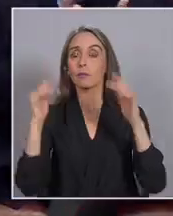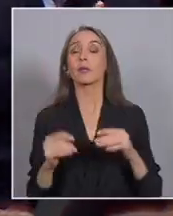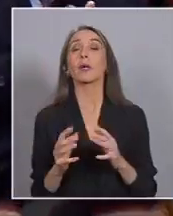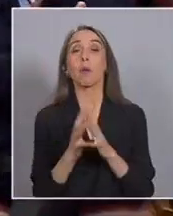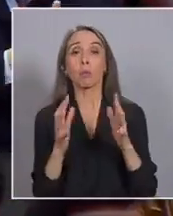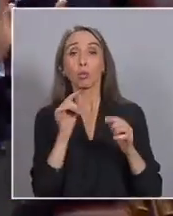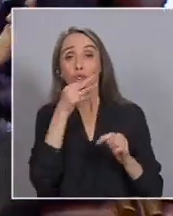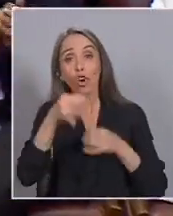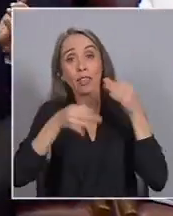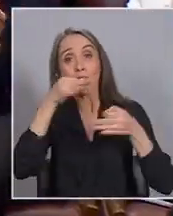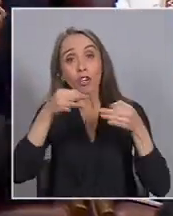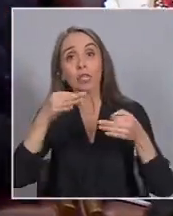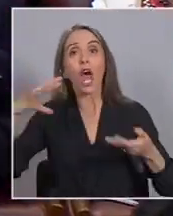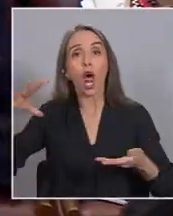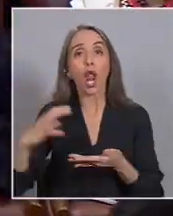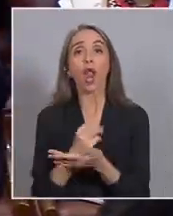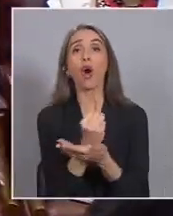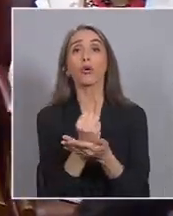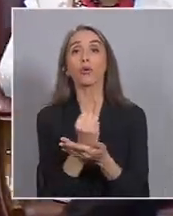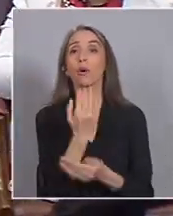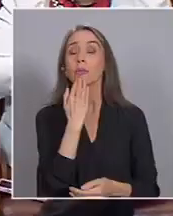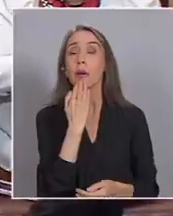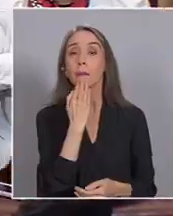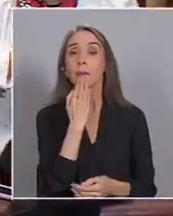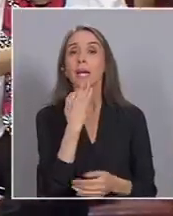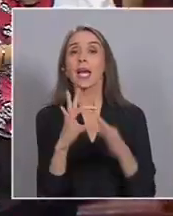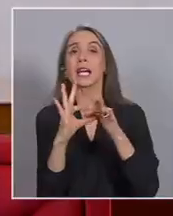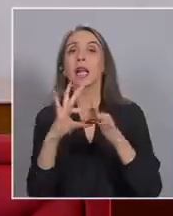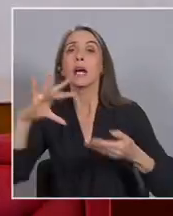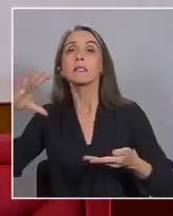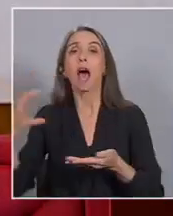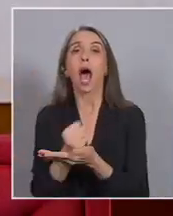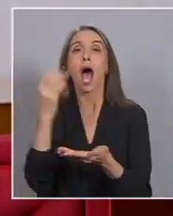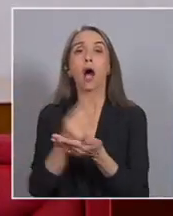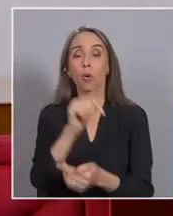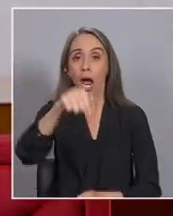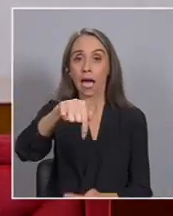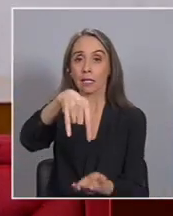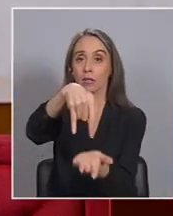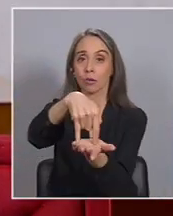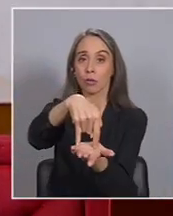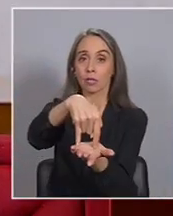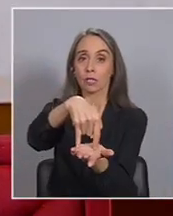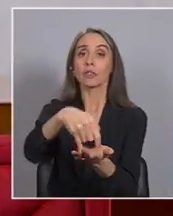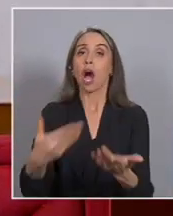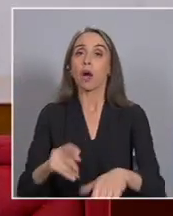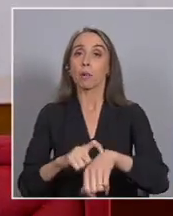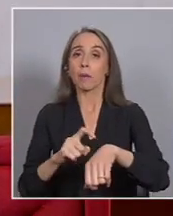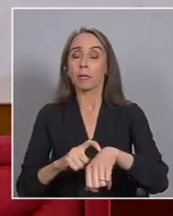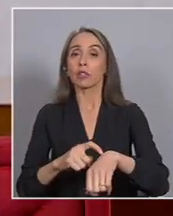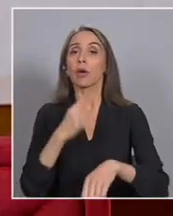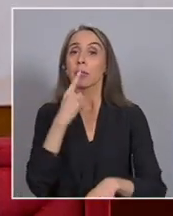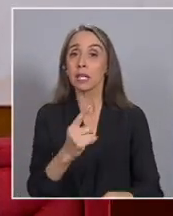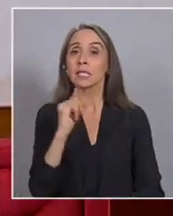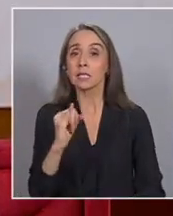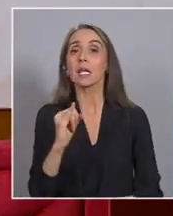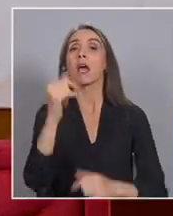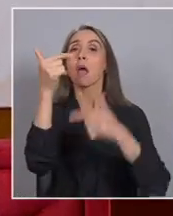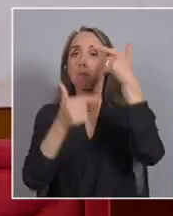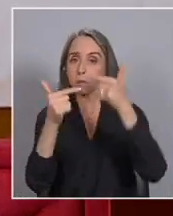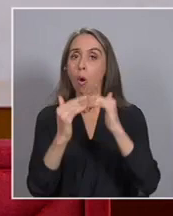se ha logrado materializar también por los acuerdos alcanzados aquí en este Congreso. Y es hora también de reivindicar la